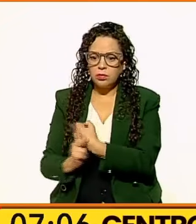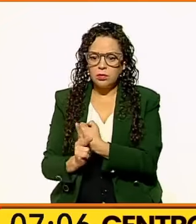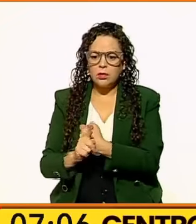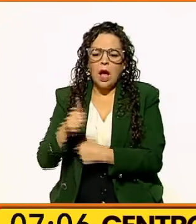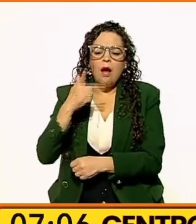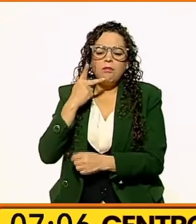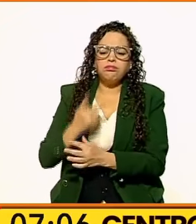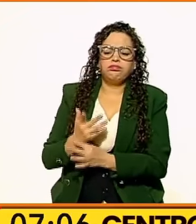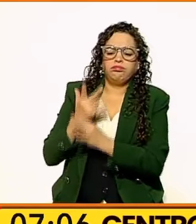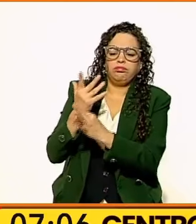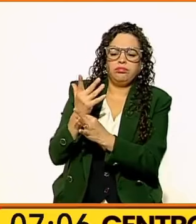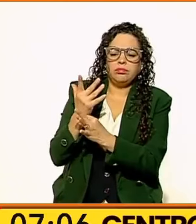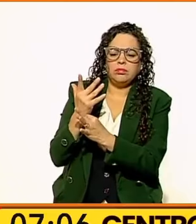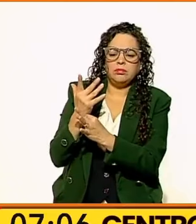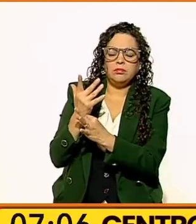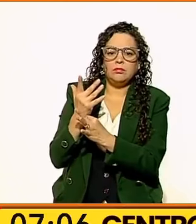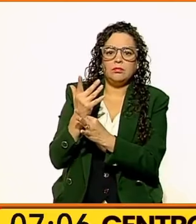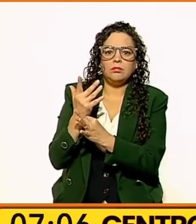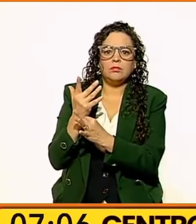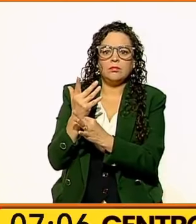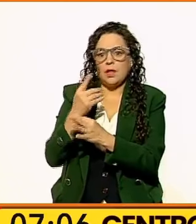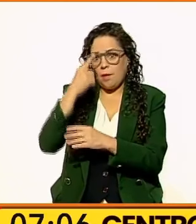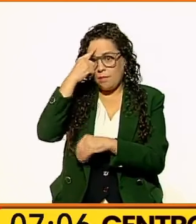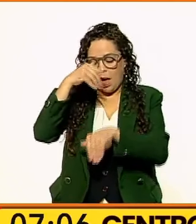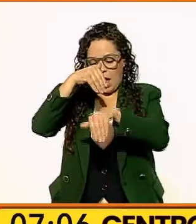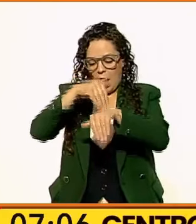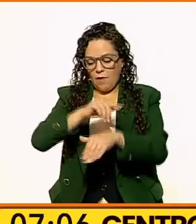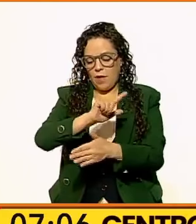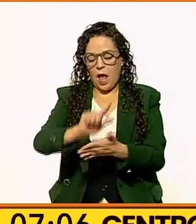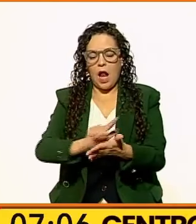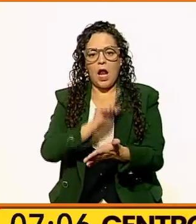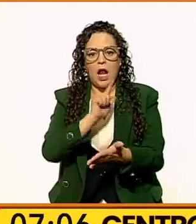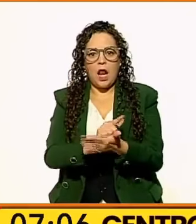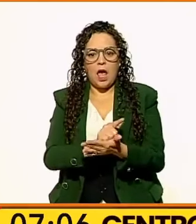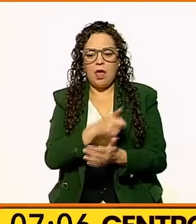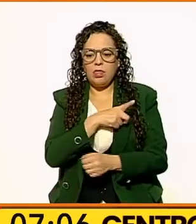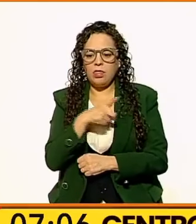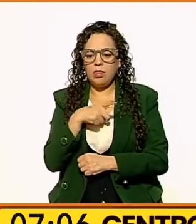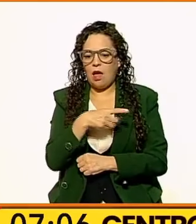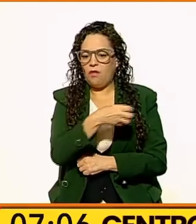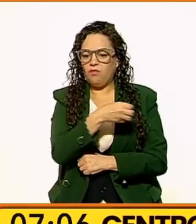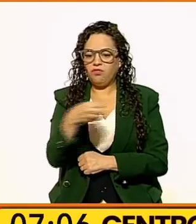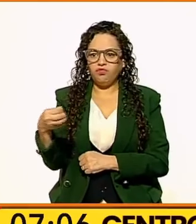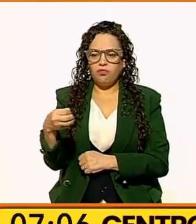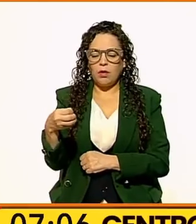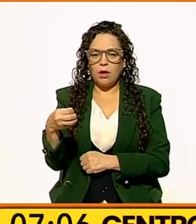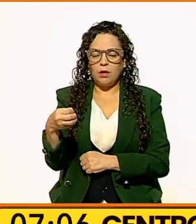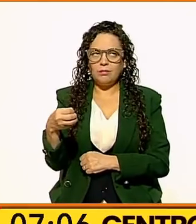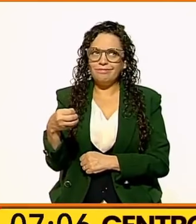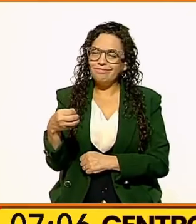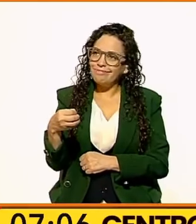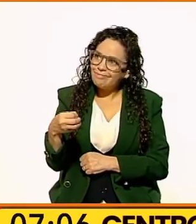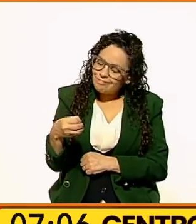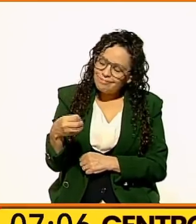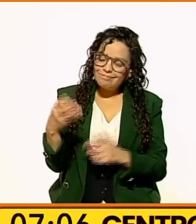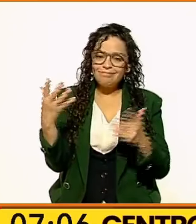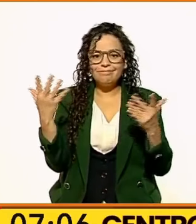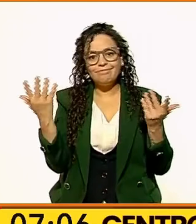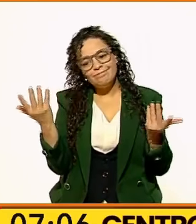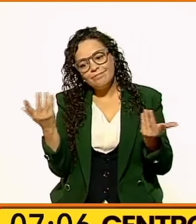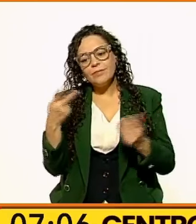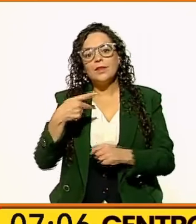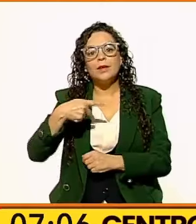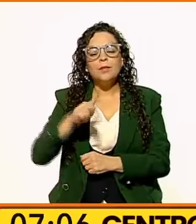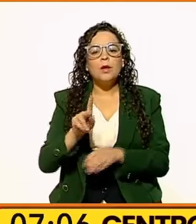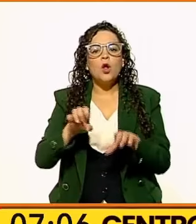el propósito, ¿no?, de hacer seguir la ley y el orden. En el caso de otras ciudades de Estados Unidos, también tiene que ver supuestamente con